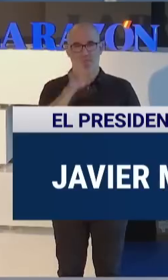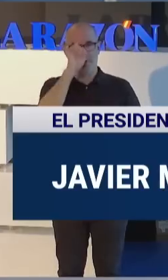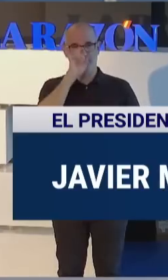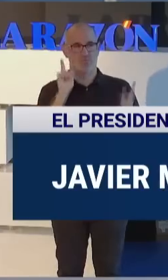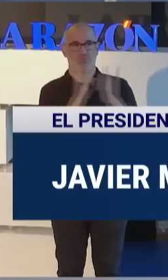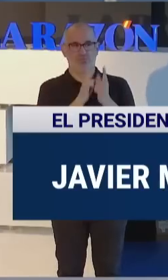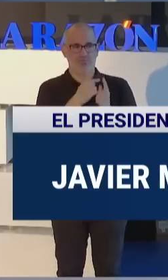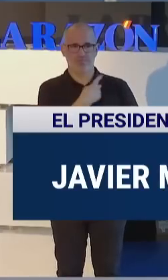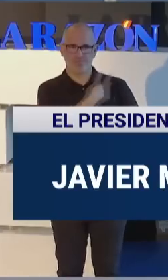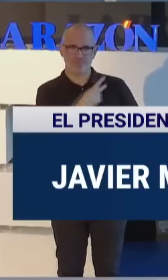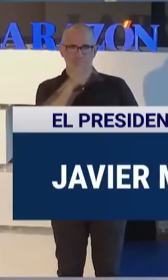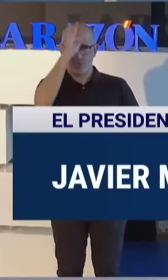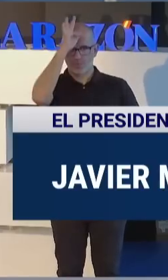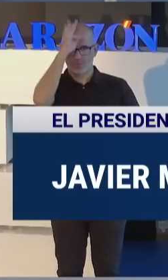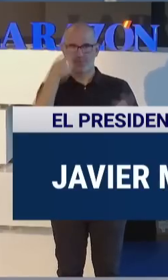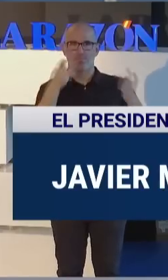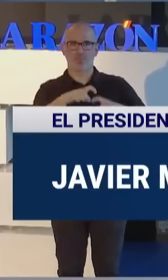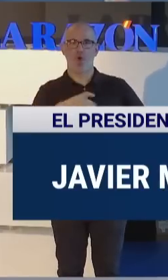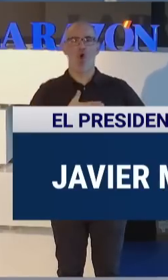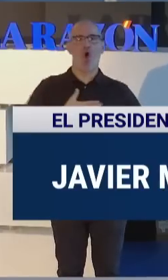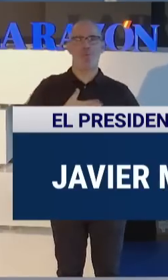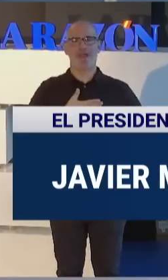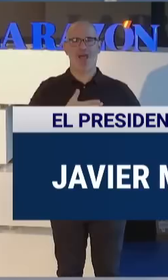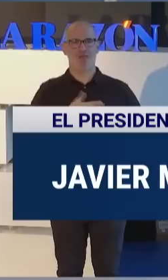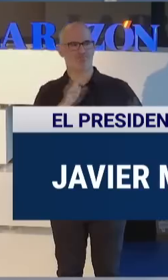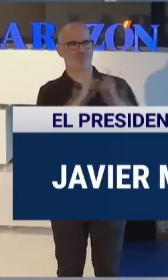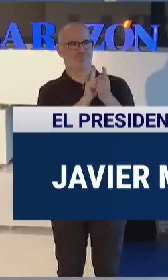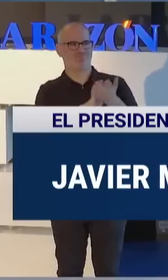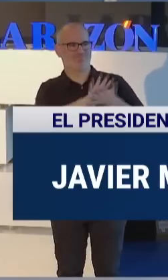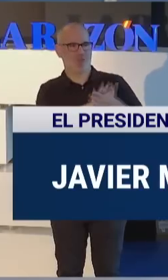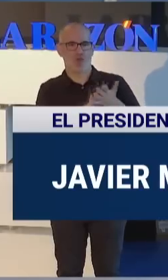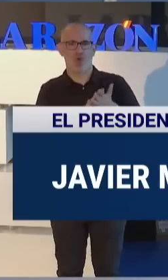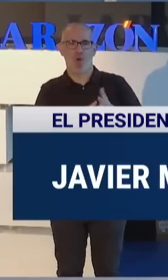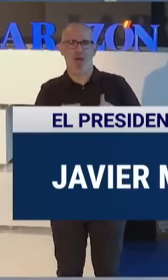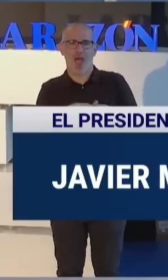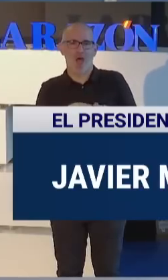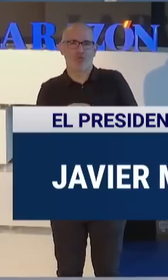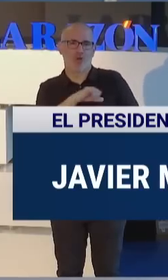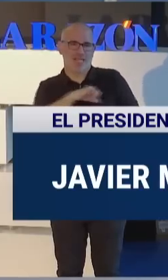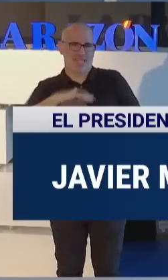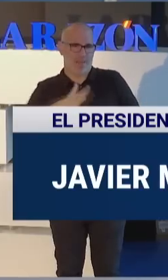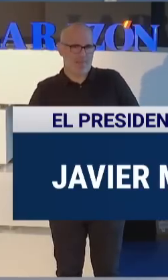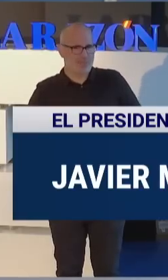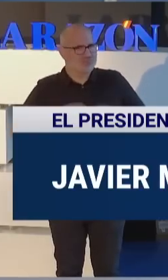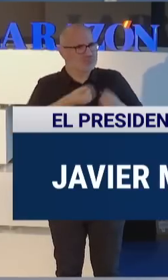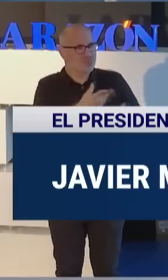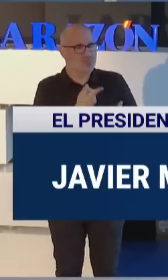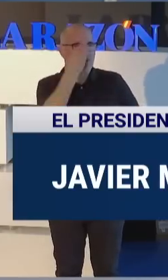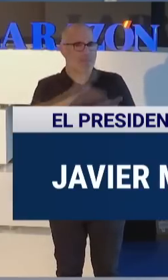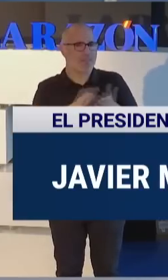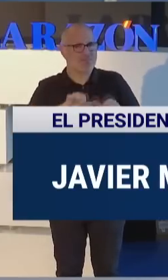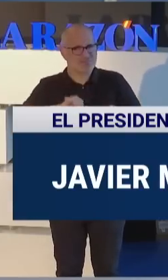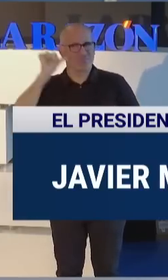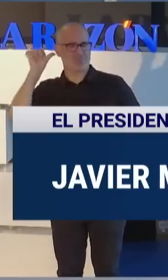los domingos a ver ópera, y cuando estábamos cenando yo le hice mi autocrítica y que pedía disculpas por esos momentos en los